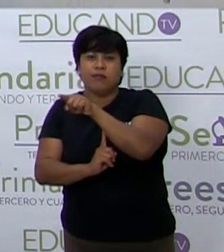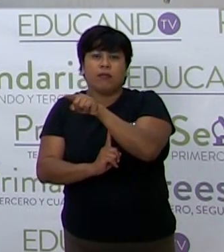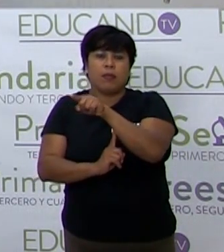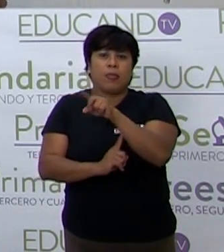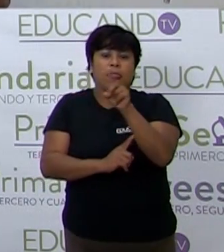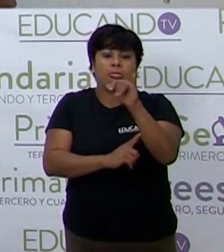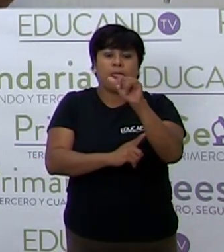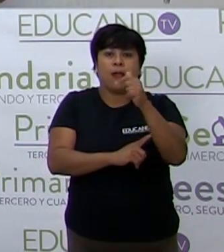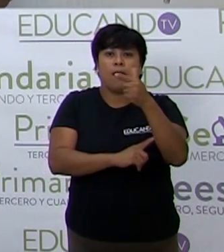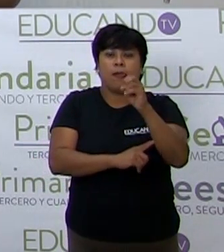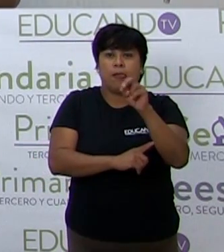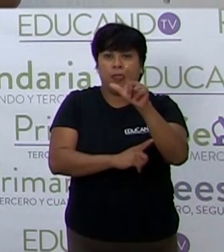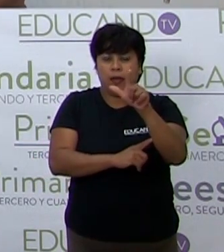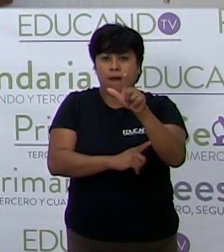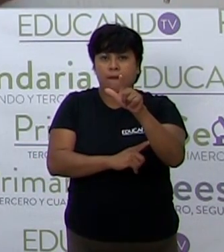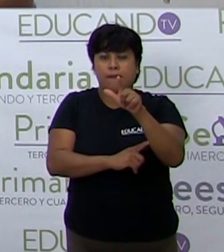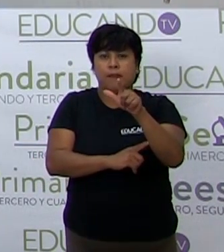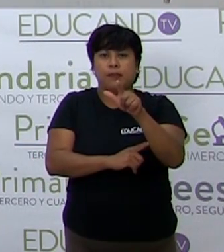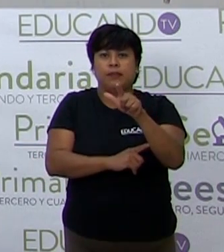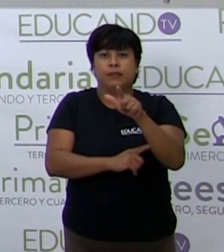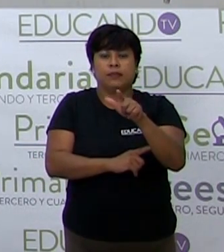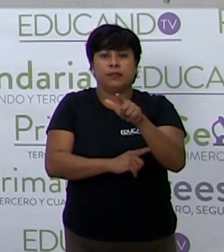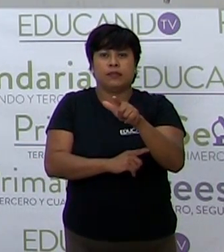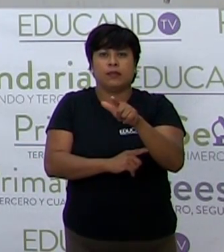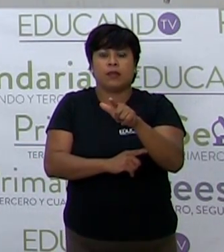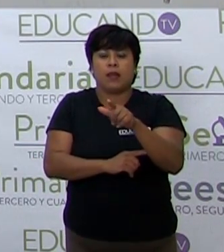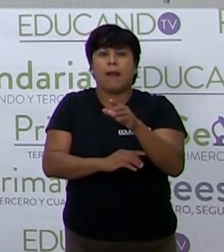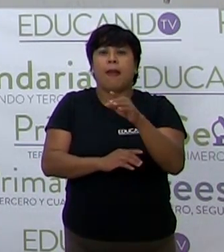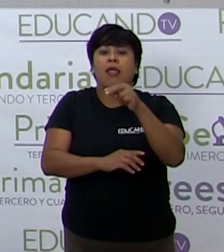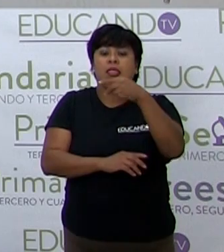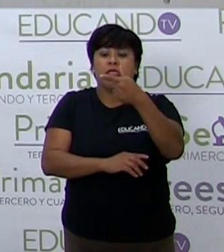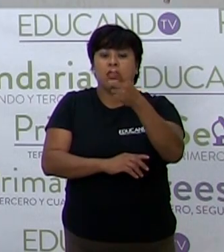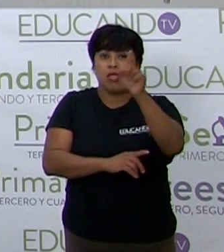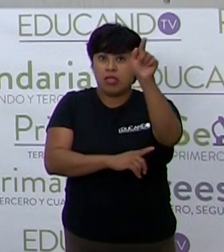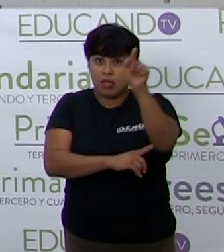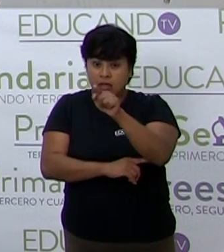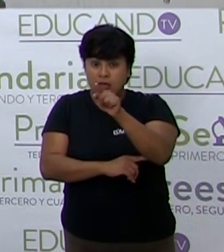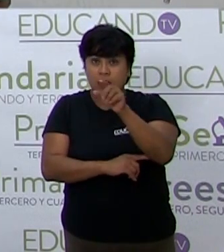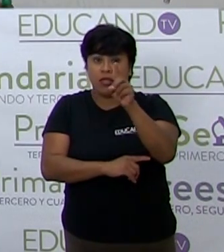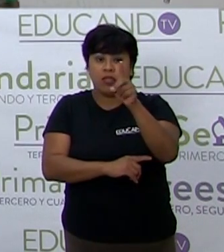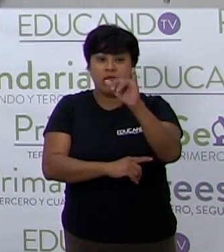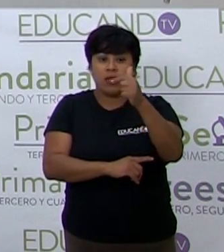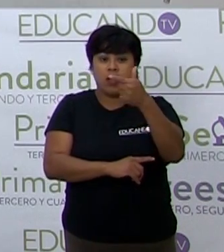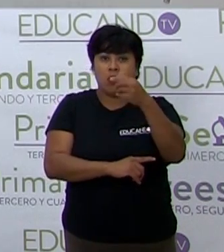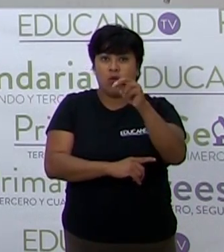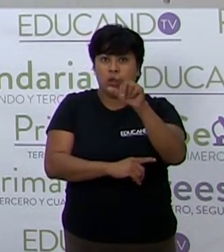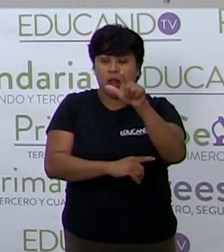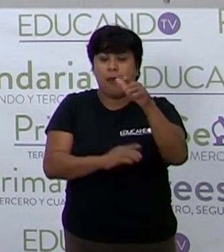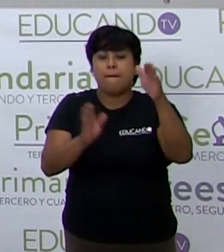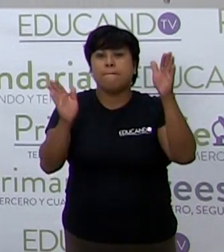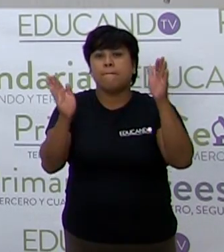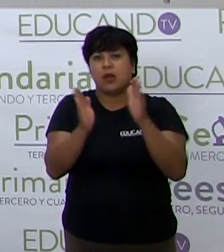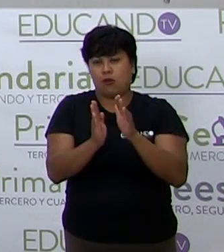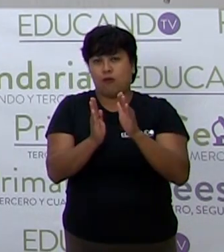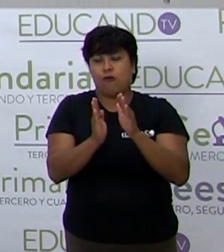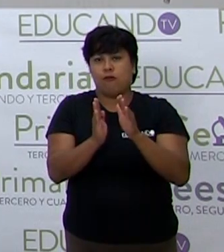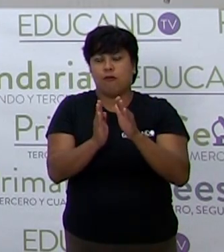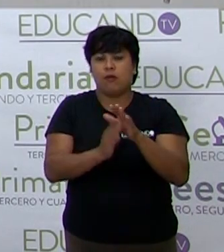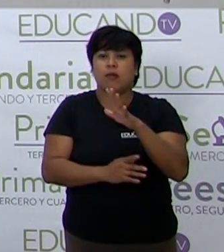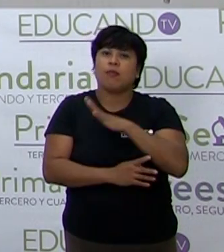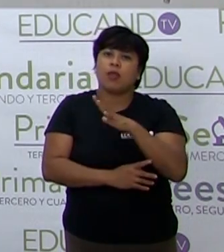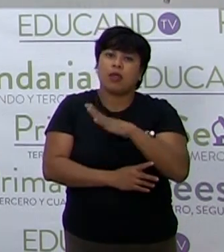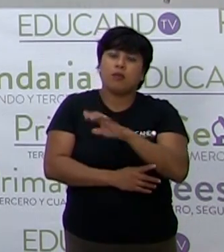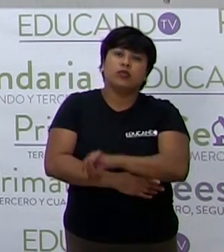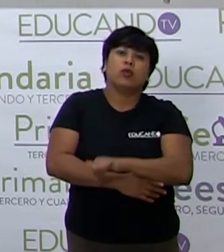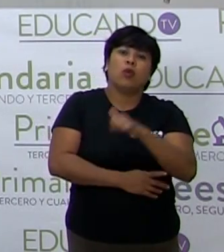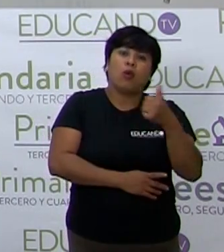Diagonal, se llama diagonal menor. Y de este lado tenemos otra